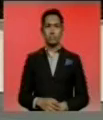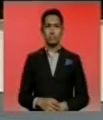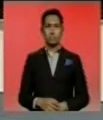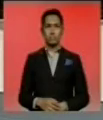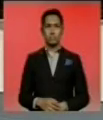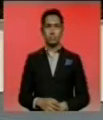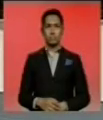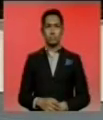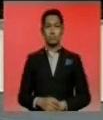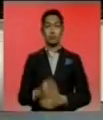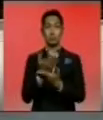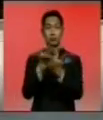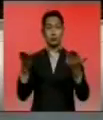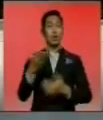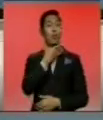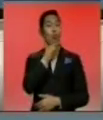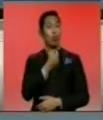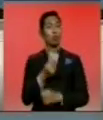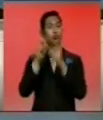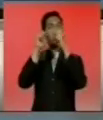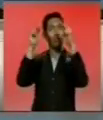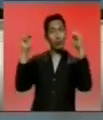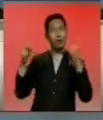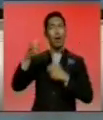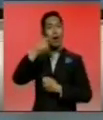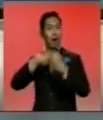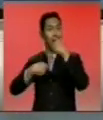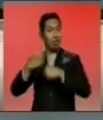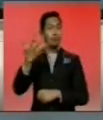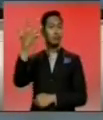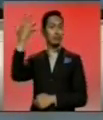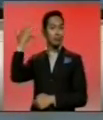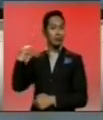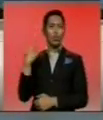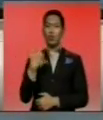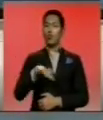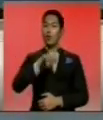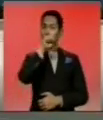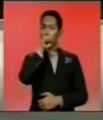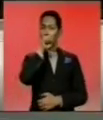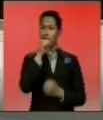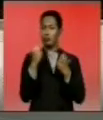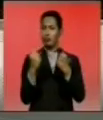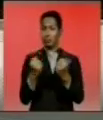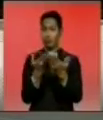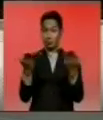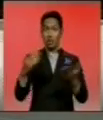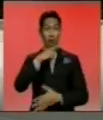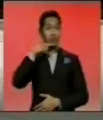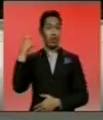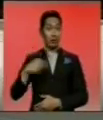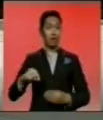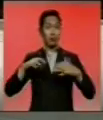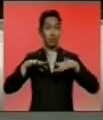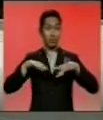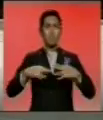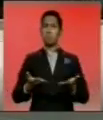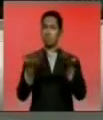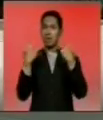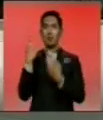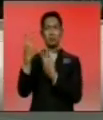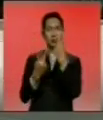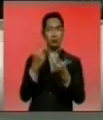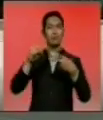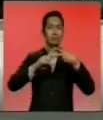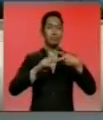Y si la naturaleza, la gastronomía y la historia son sus pasiones en este feriado de carnaval, le invitamos a visitar Cochasquí